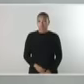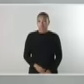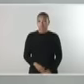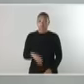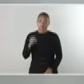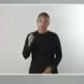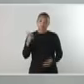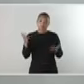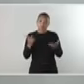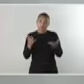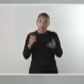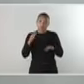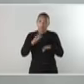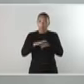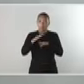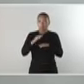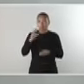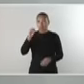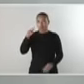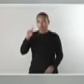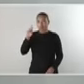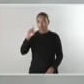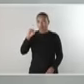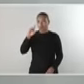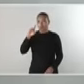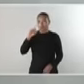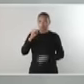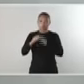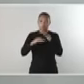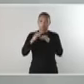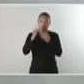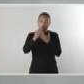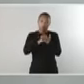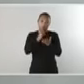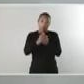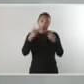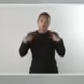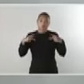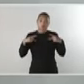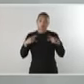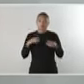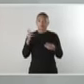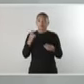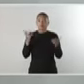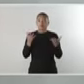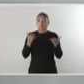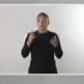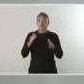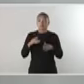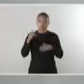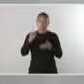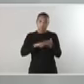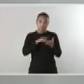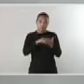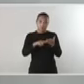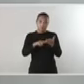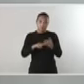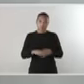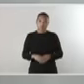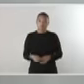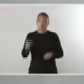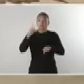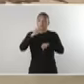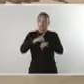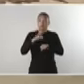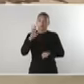que sigamos construyendo los ciudadanos Tamaulipas pero lo vamos a construir sin duda con el voto el